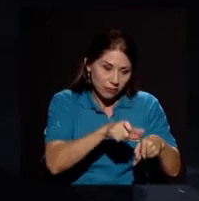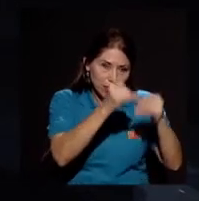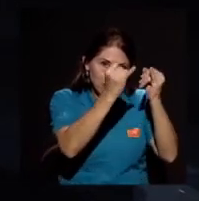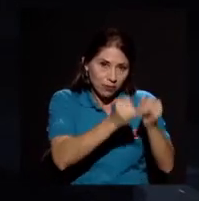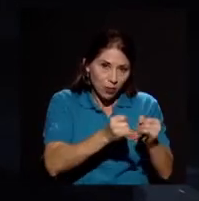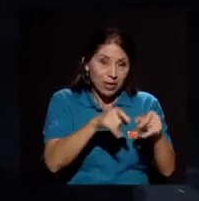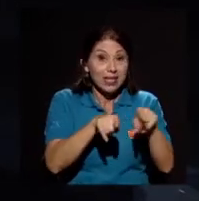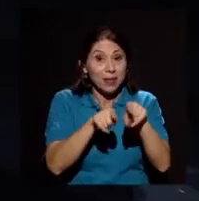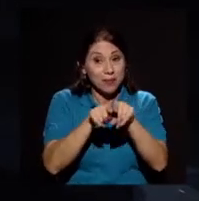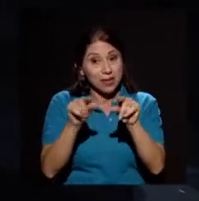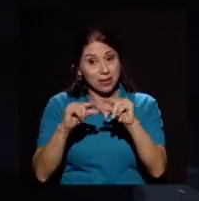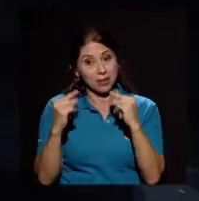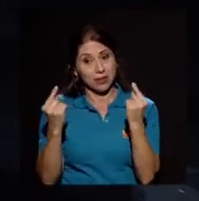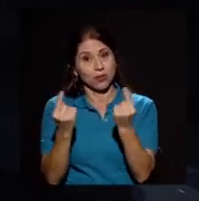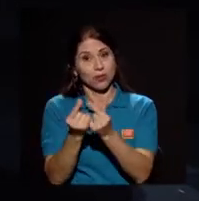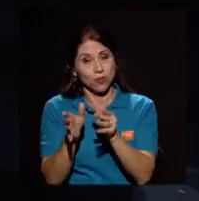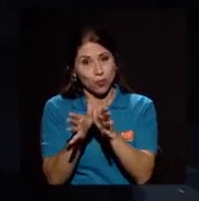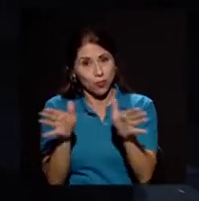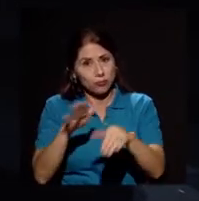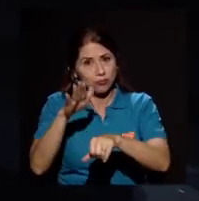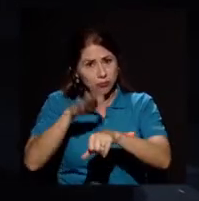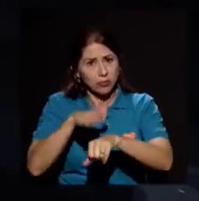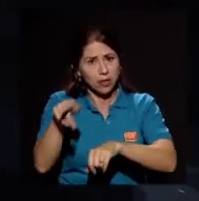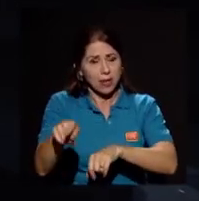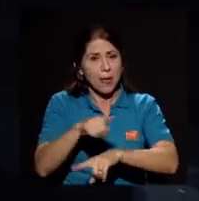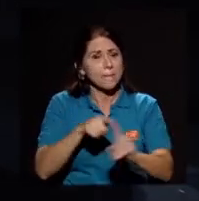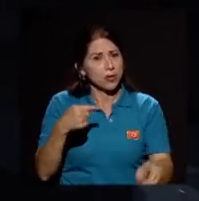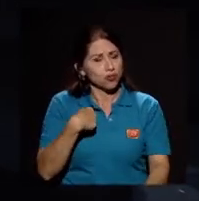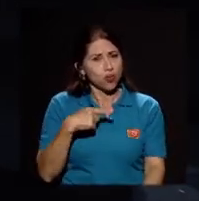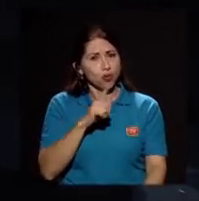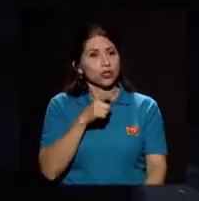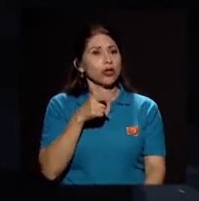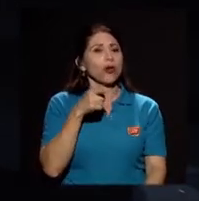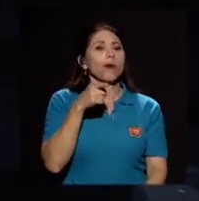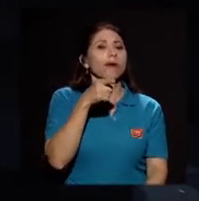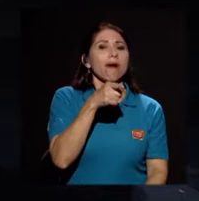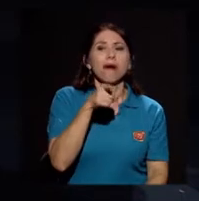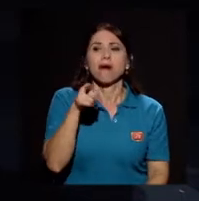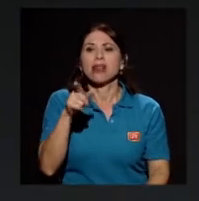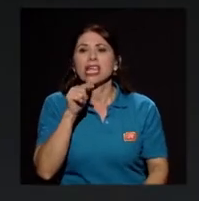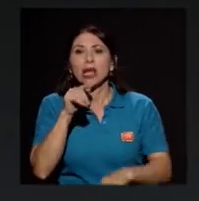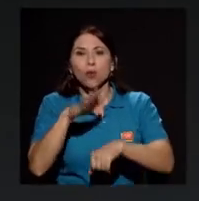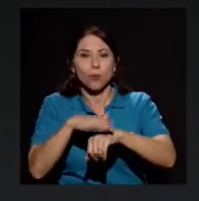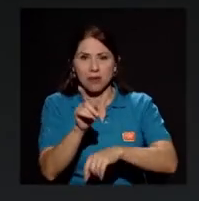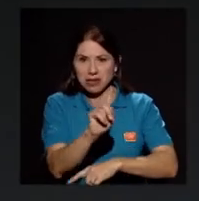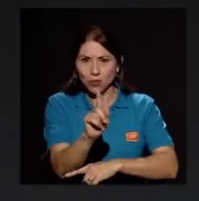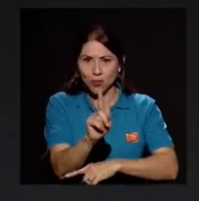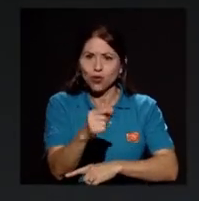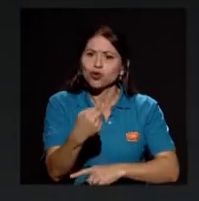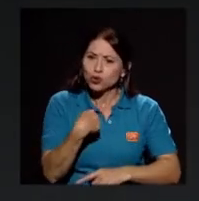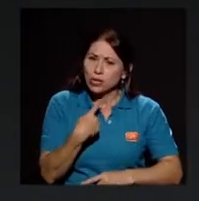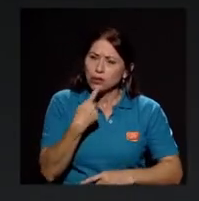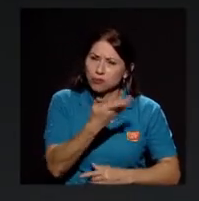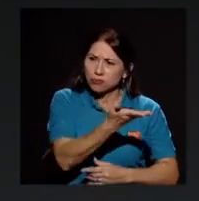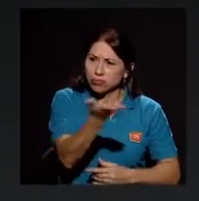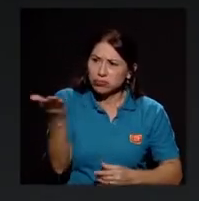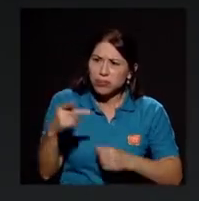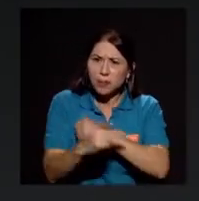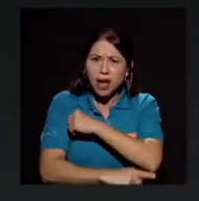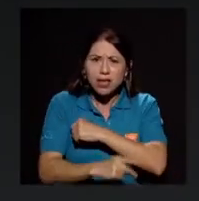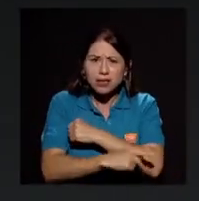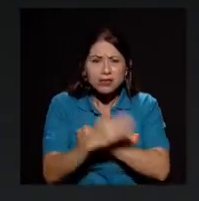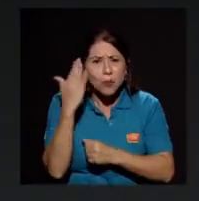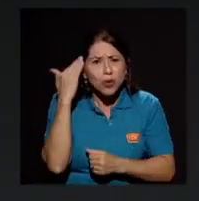decir es nuestra crítica imponiendo el dedo en alguien sino el país porque